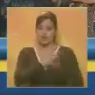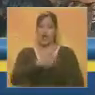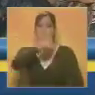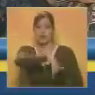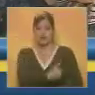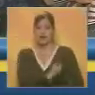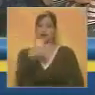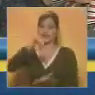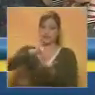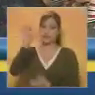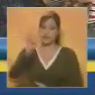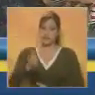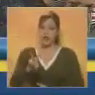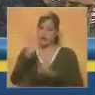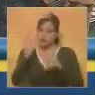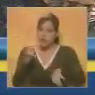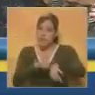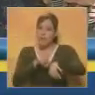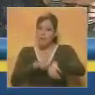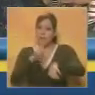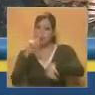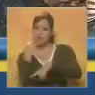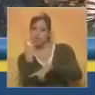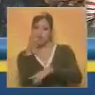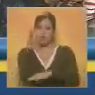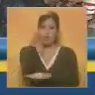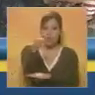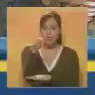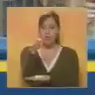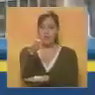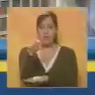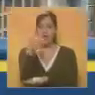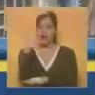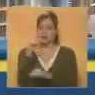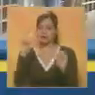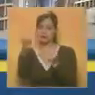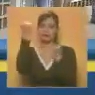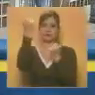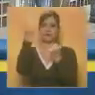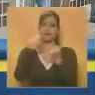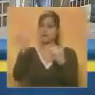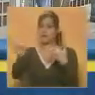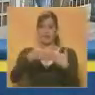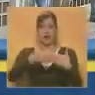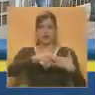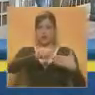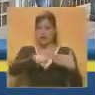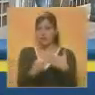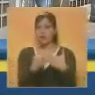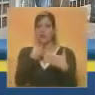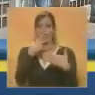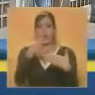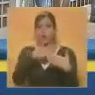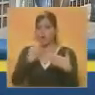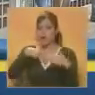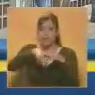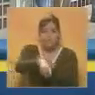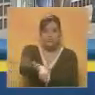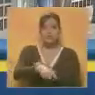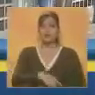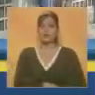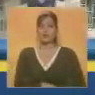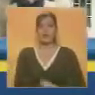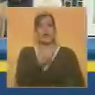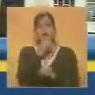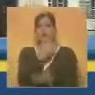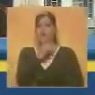Universidad Central de Venezuela, puntualmente al Auditorio Naranja, se encontraron con que estaban cerradas las puertas de esta facultad y no pudieron ingresar.